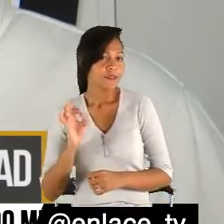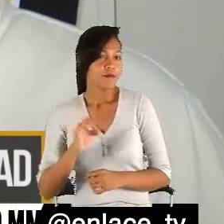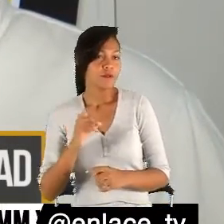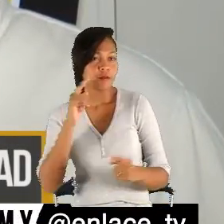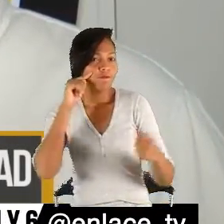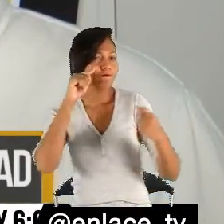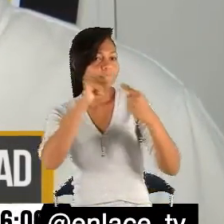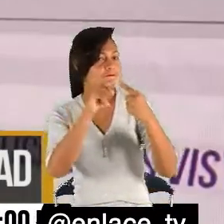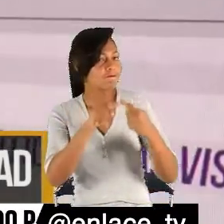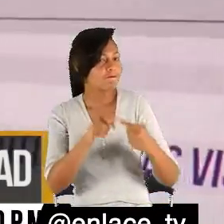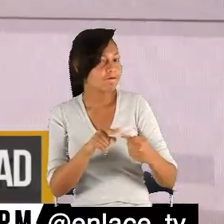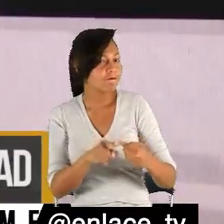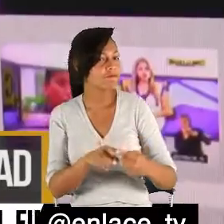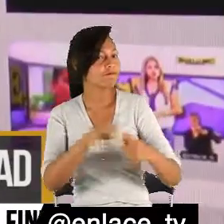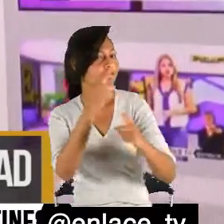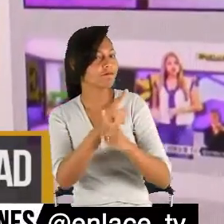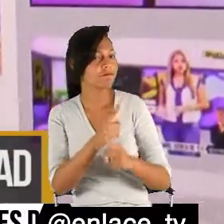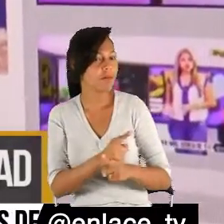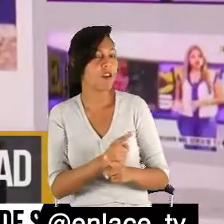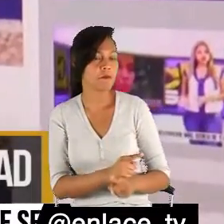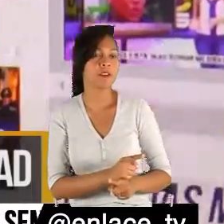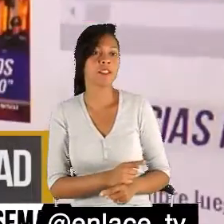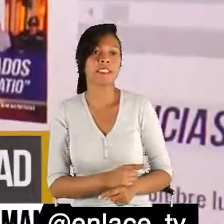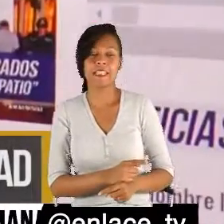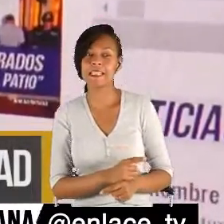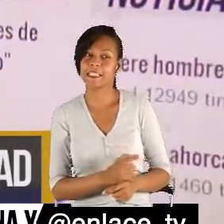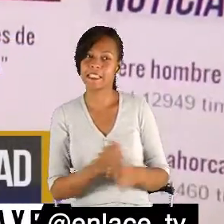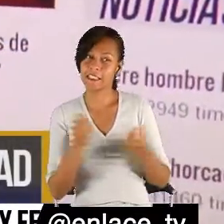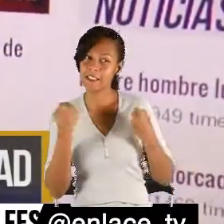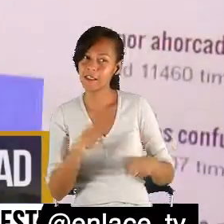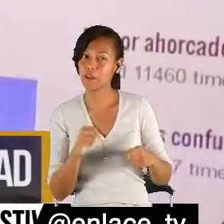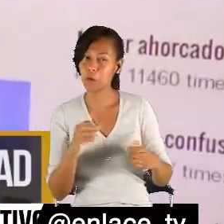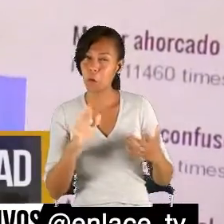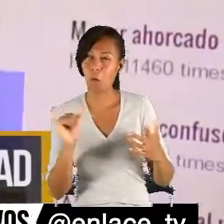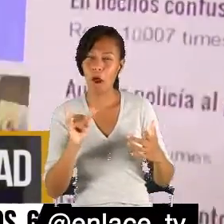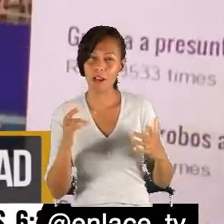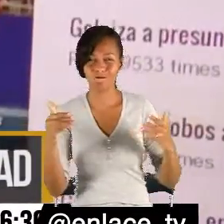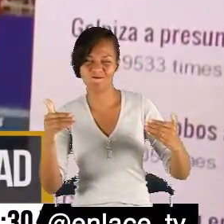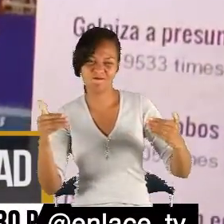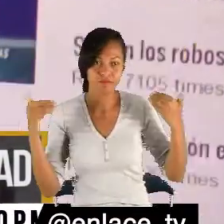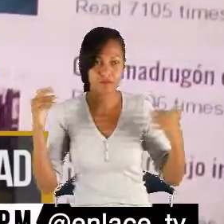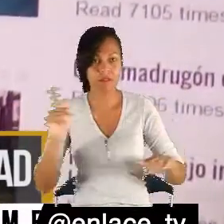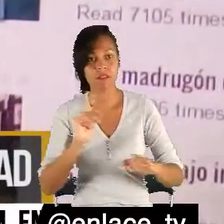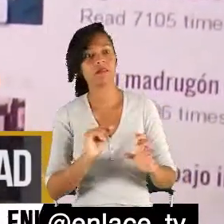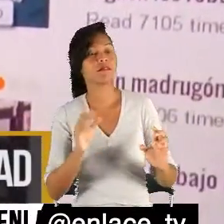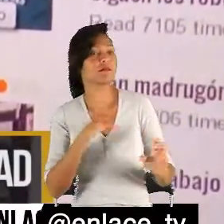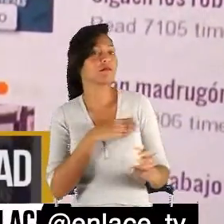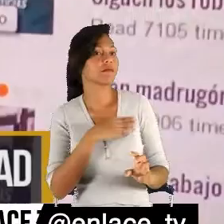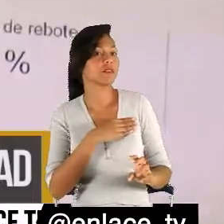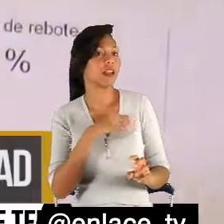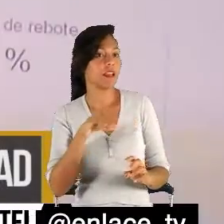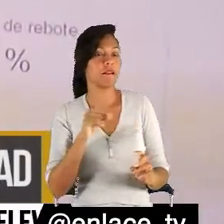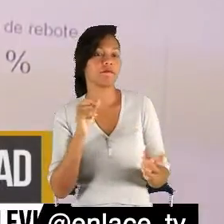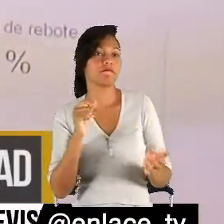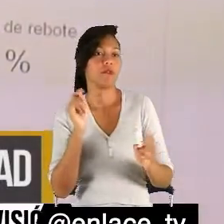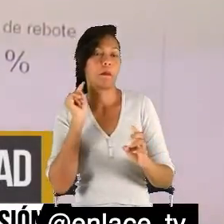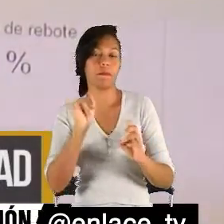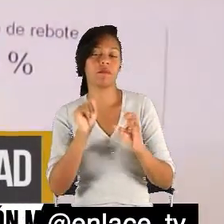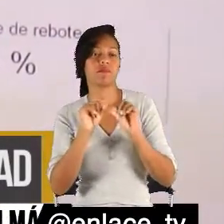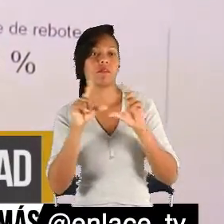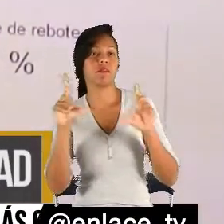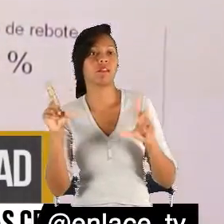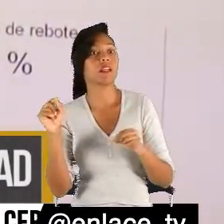perdón ponemos récord cifras récords en la ciudad y en la región digamos en el tema de contenido y visitas a